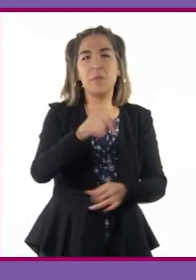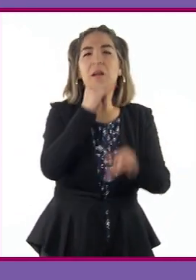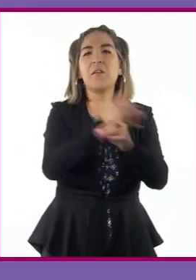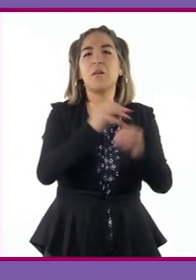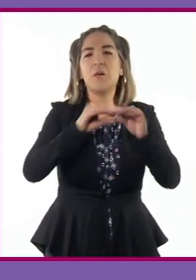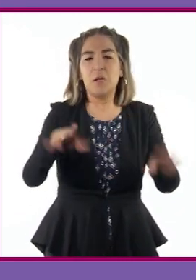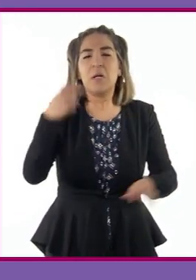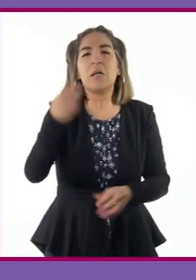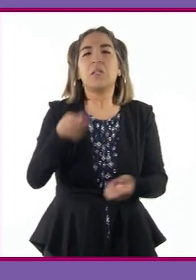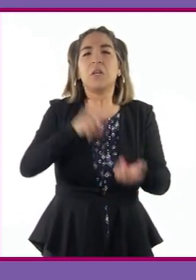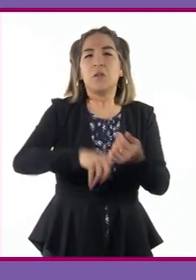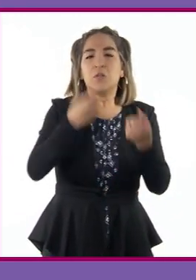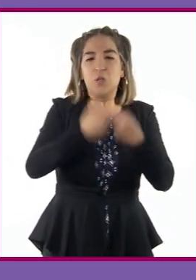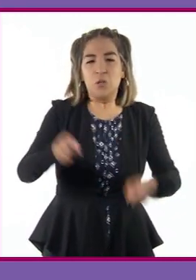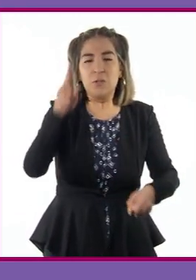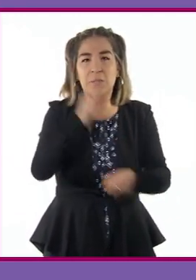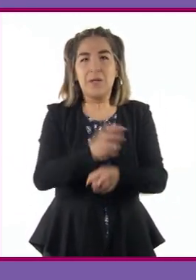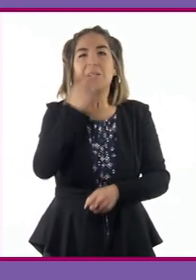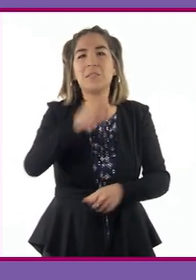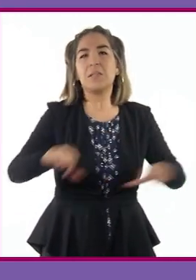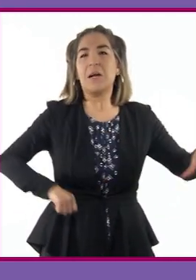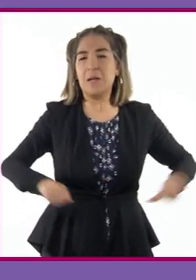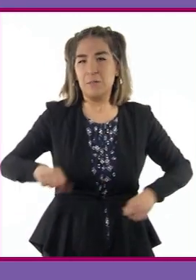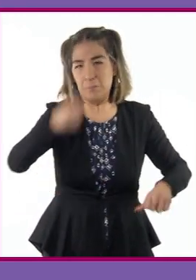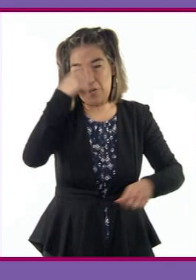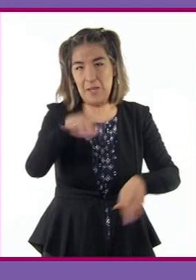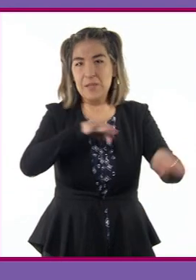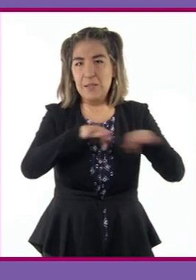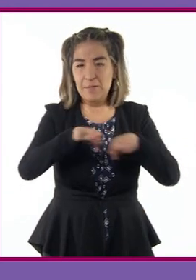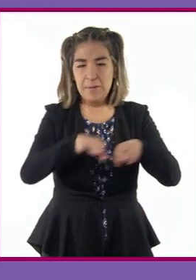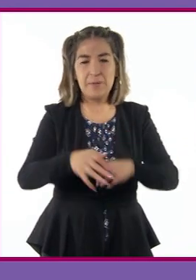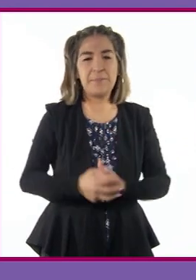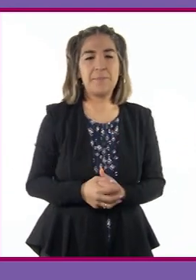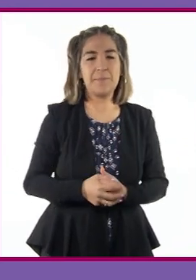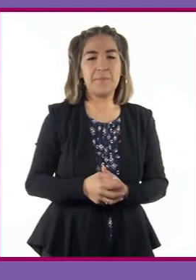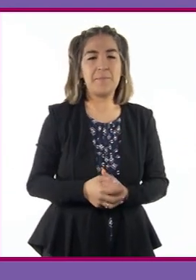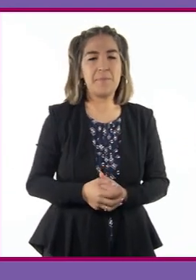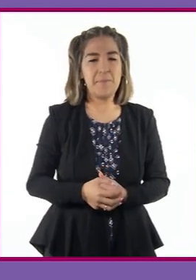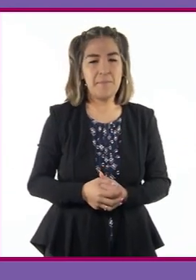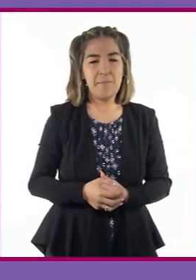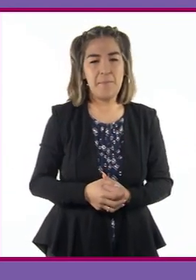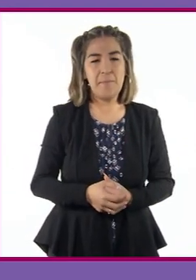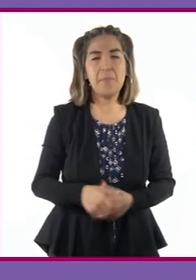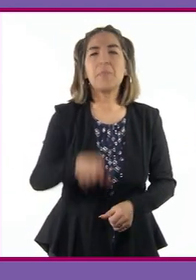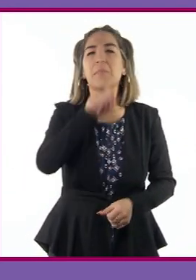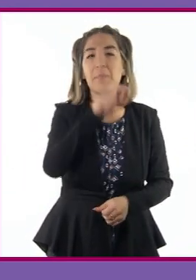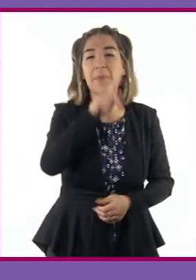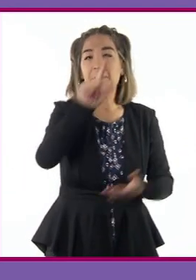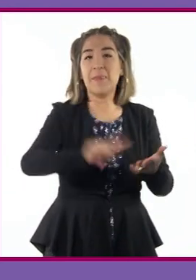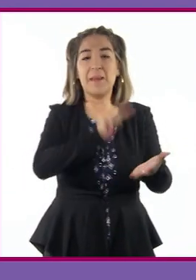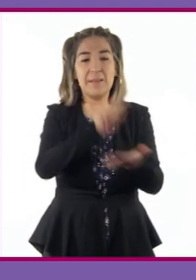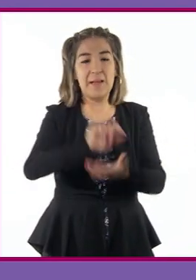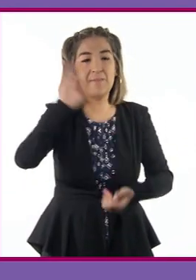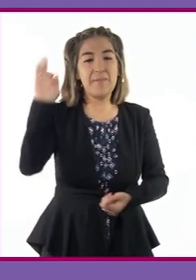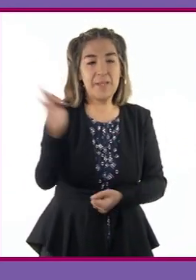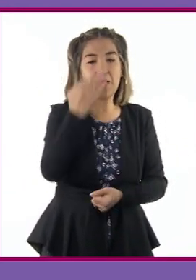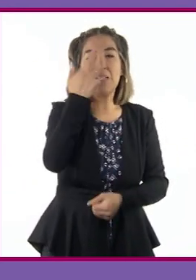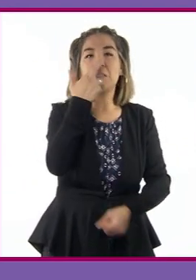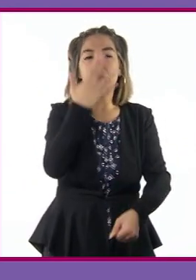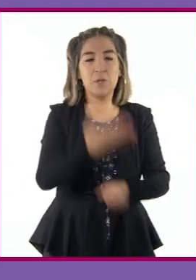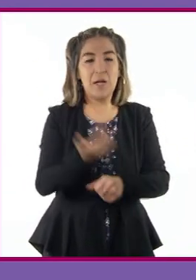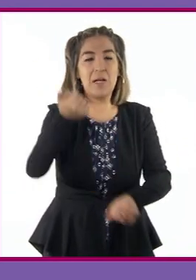a la sociedad respecto al ejercicio de su empleo. Por su parte, la Ley Federal de